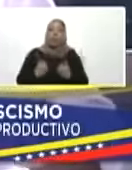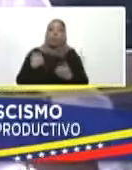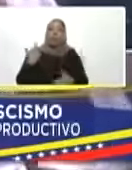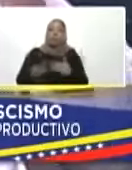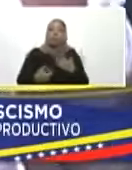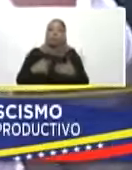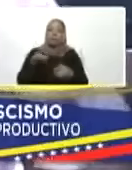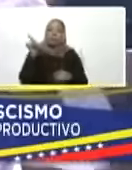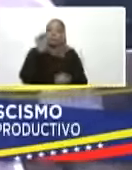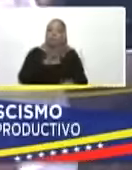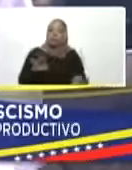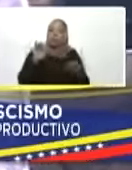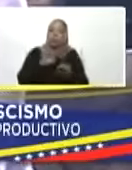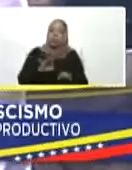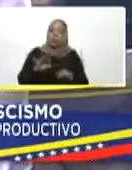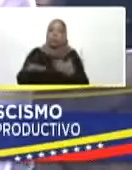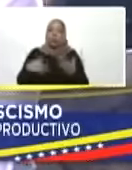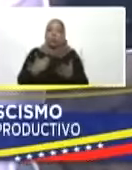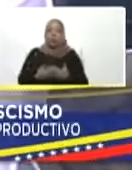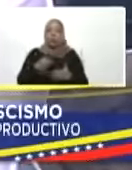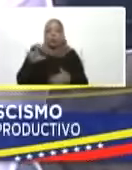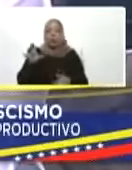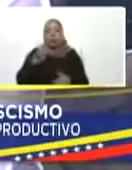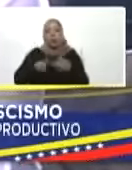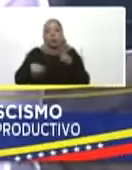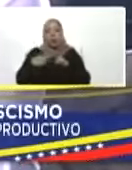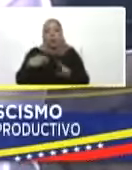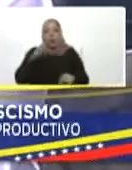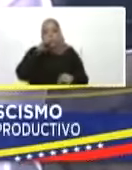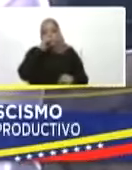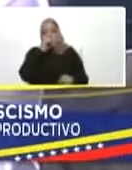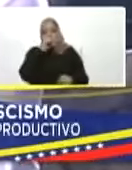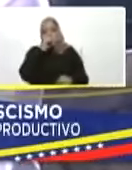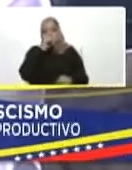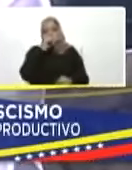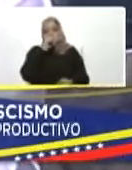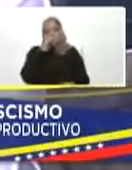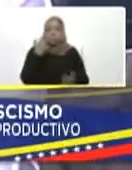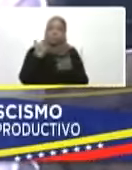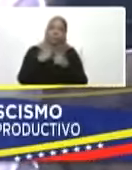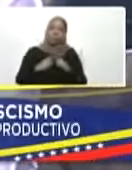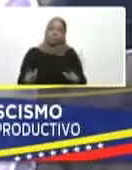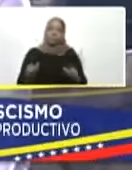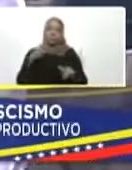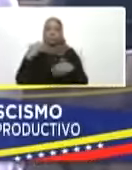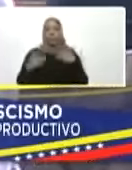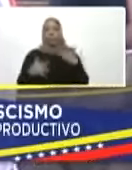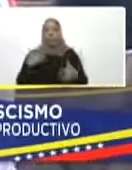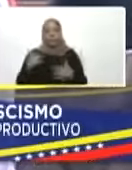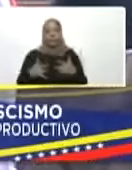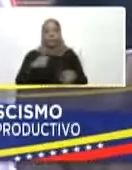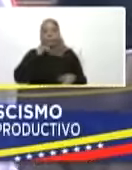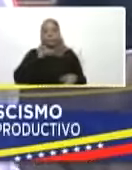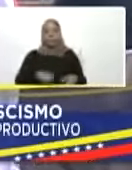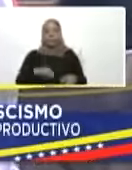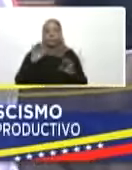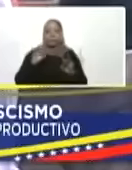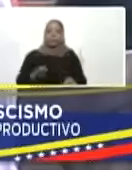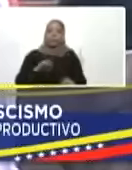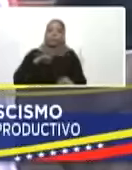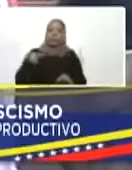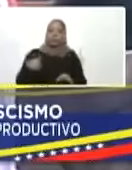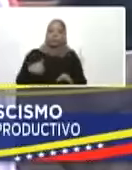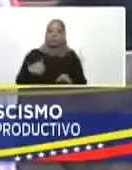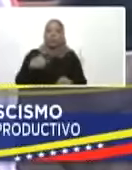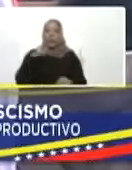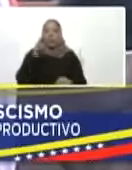nos rajamos y te estamos entregando una patria en paz, una patria soberana, una patria digna. Vamos a hacer lo que la historia nos está exigiendo y vamos a